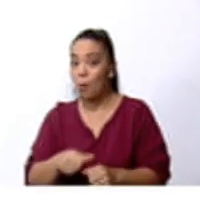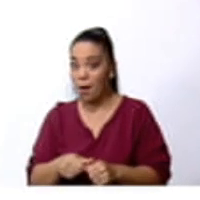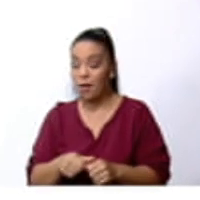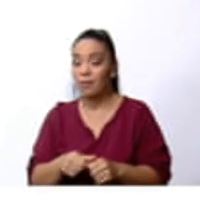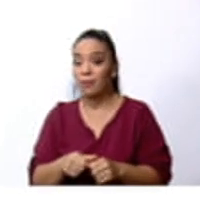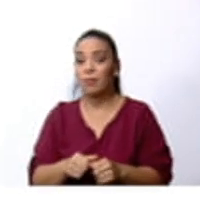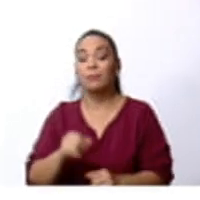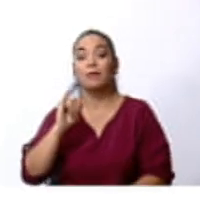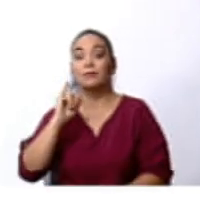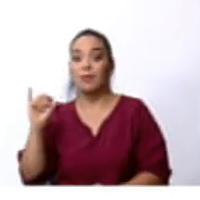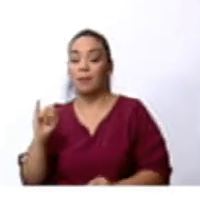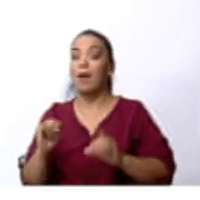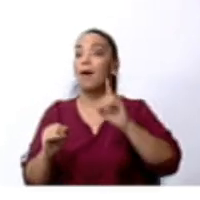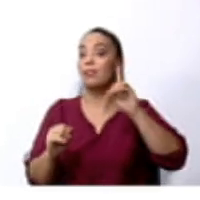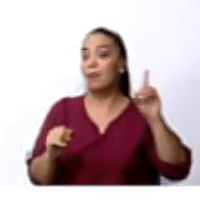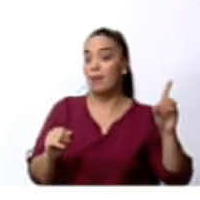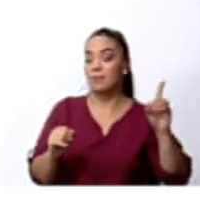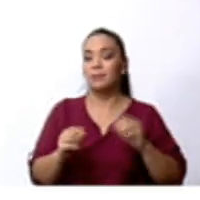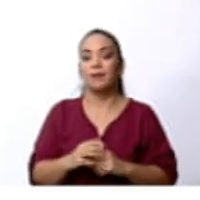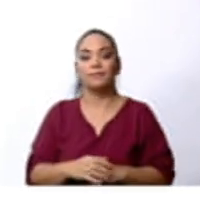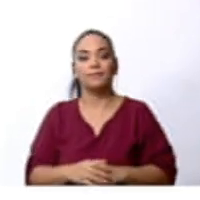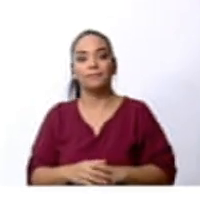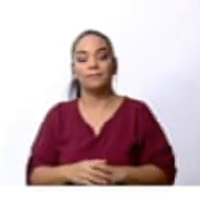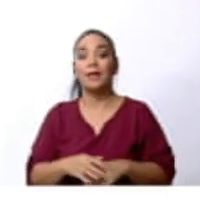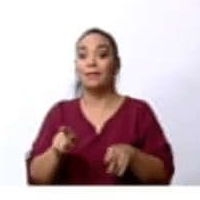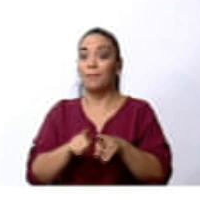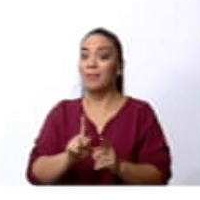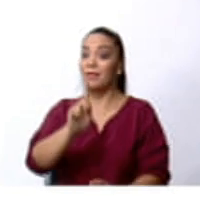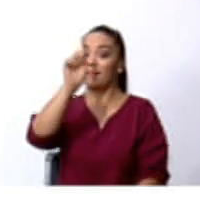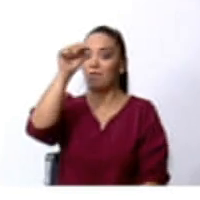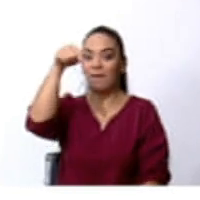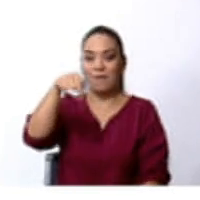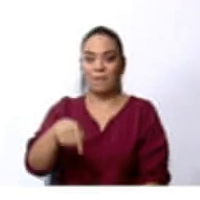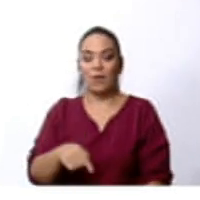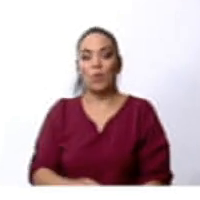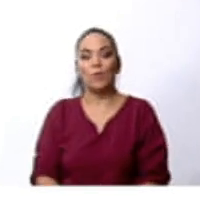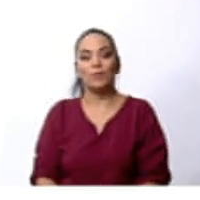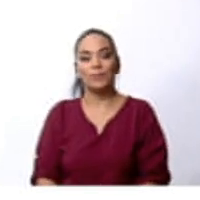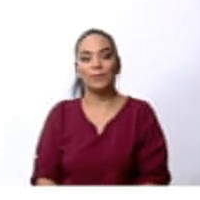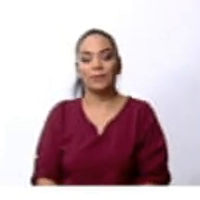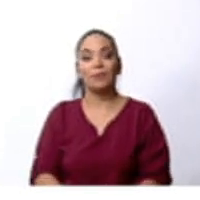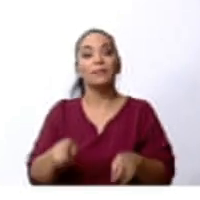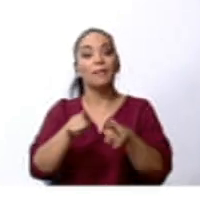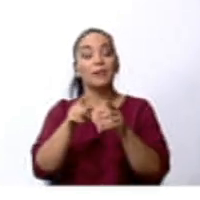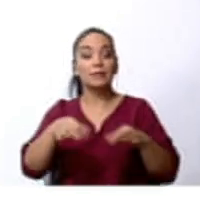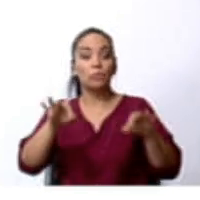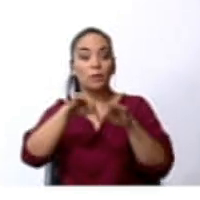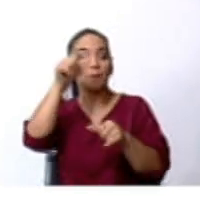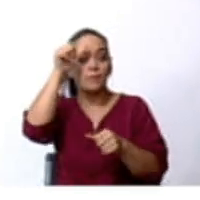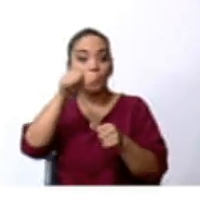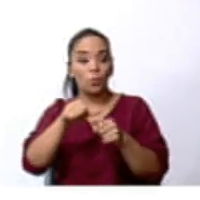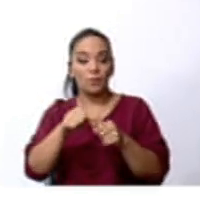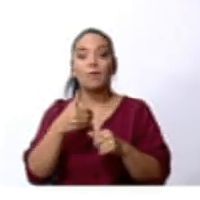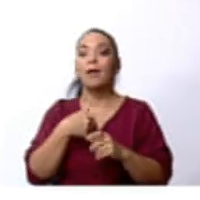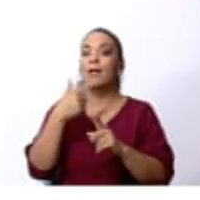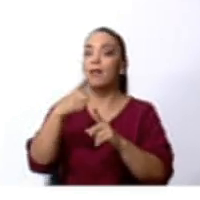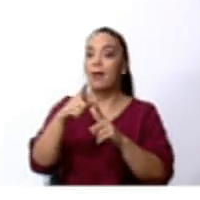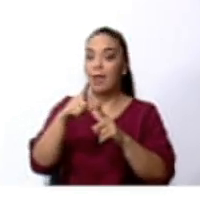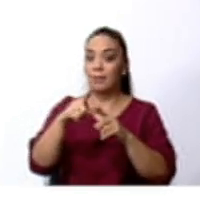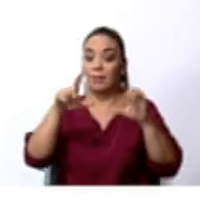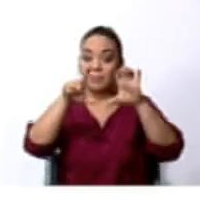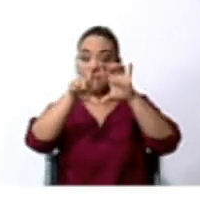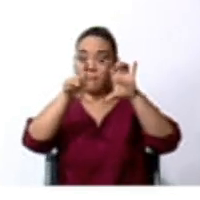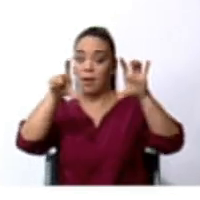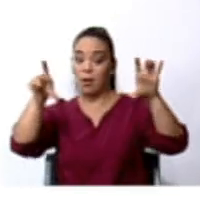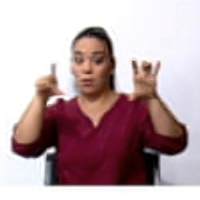derecha y las letras de arriba a abajo. También recordar que hay letras que se salen de su